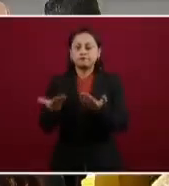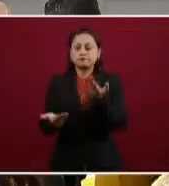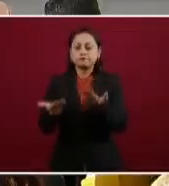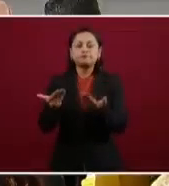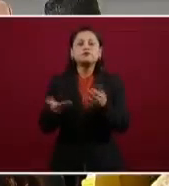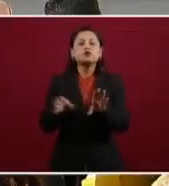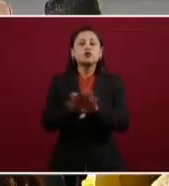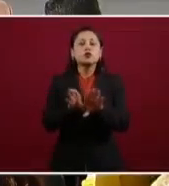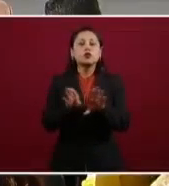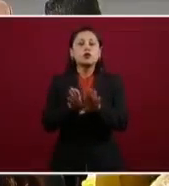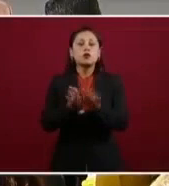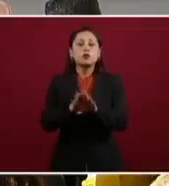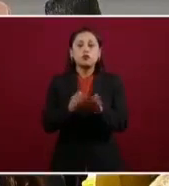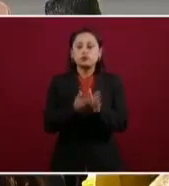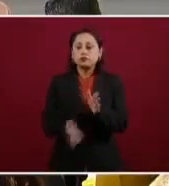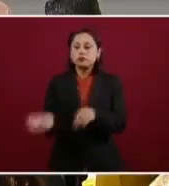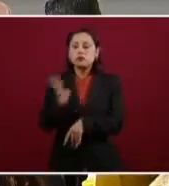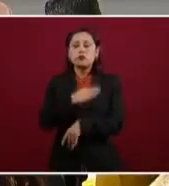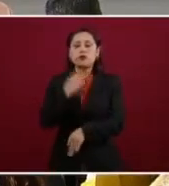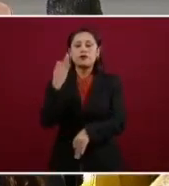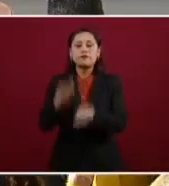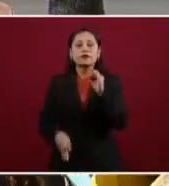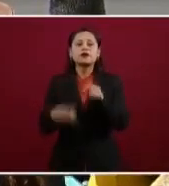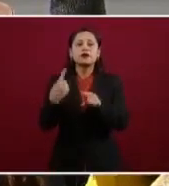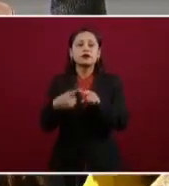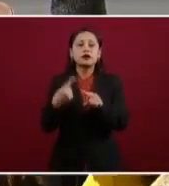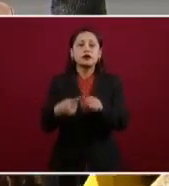del buen fin ricardo